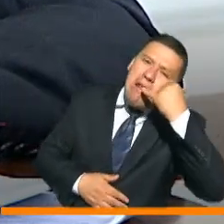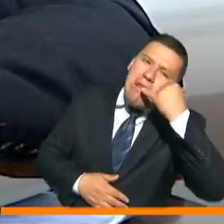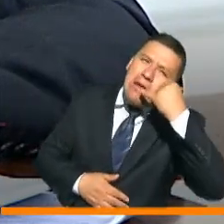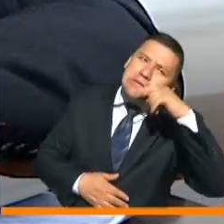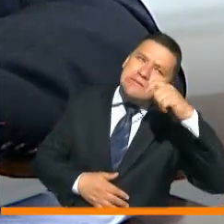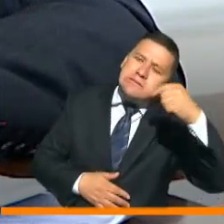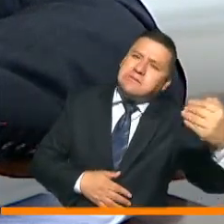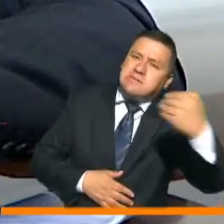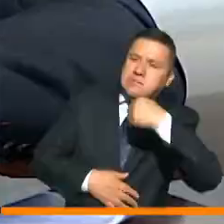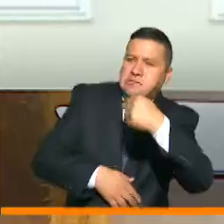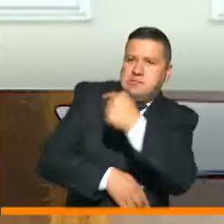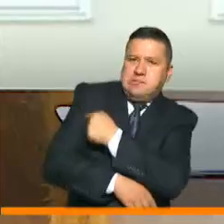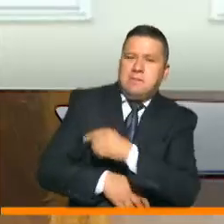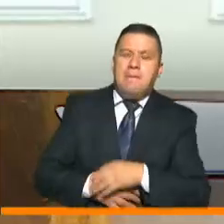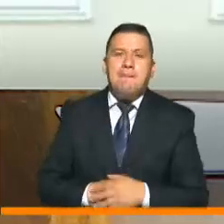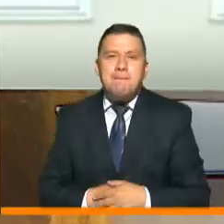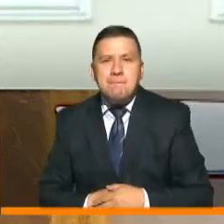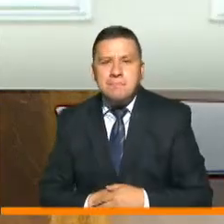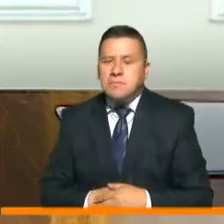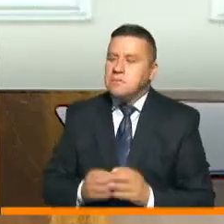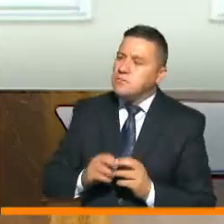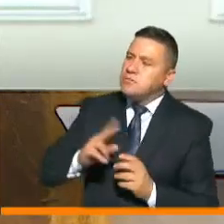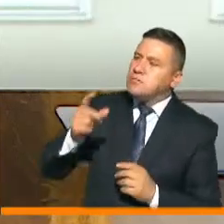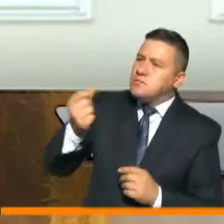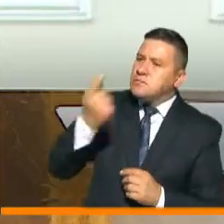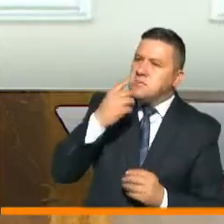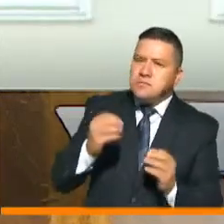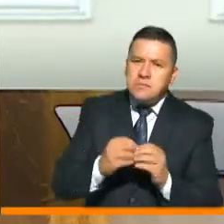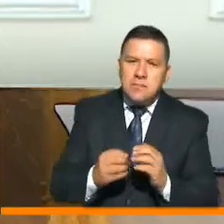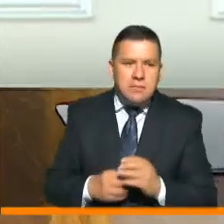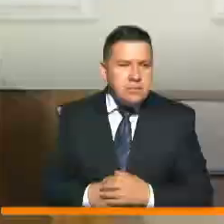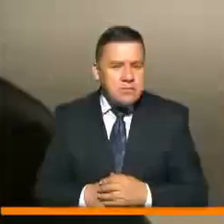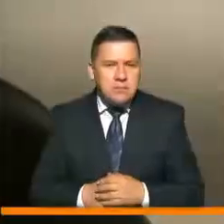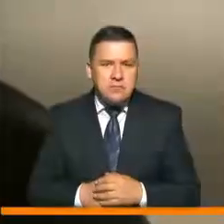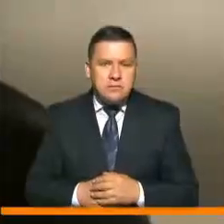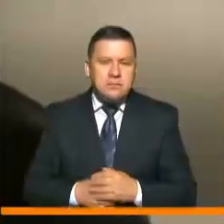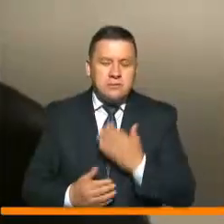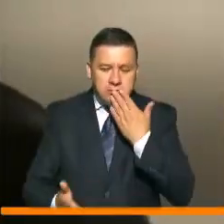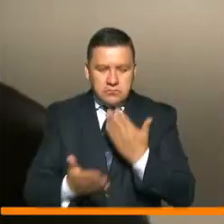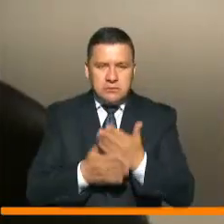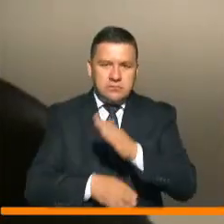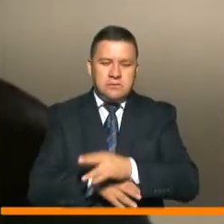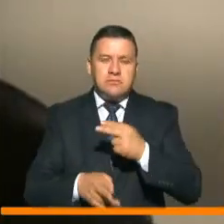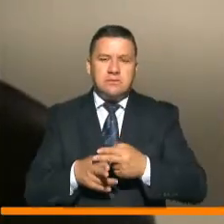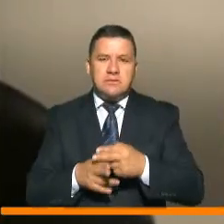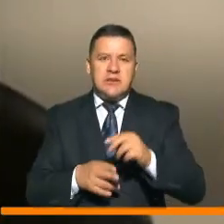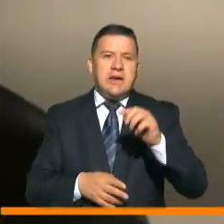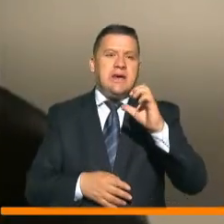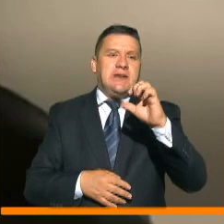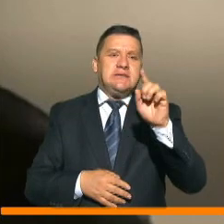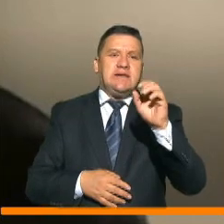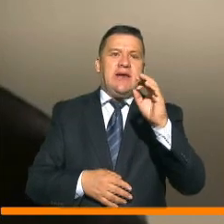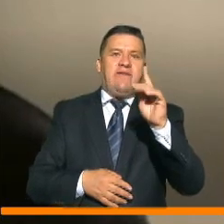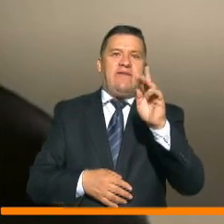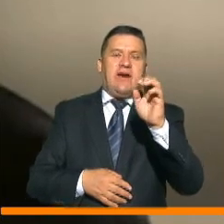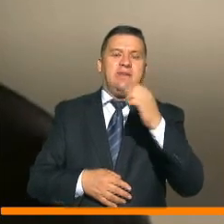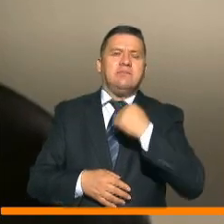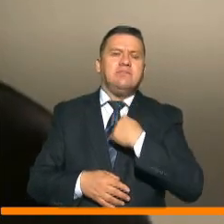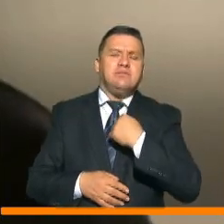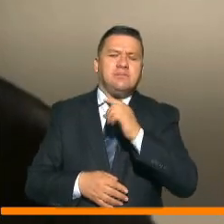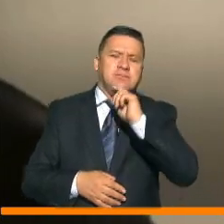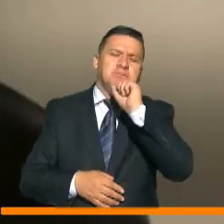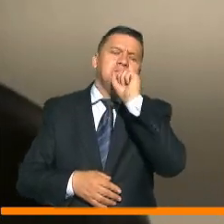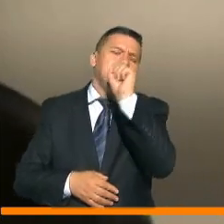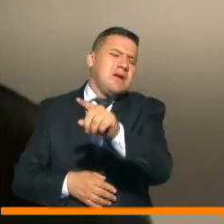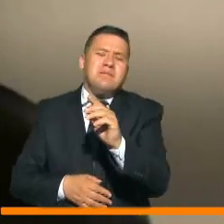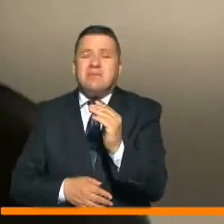la respectiva vacunación. ¿Qué otra pregunta tenemos? Buenas tardes, mi nombre es Esteban Fagua y mi pregunta es,